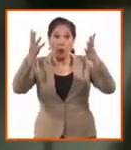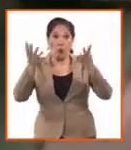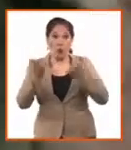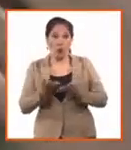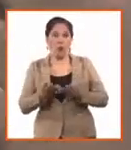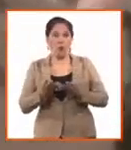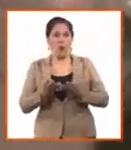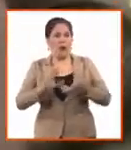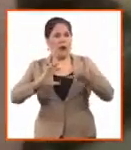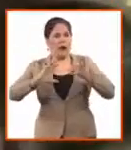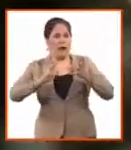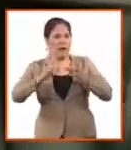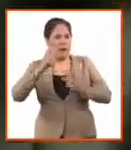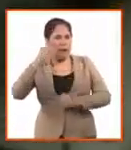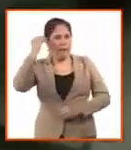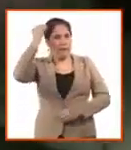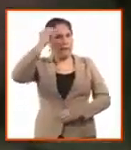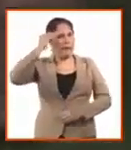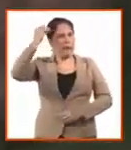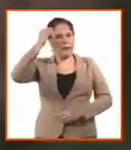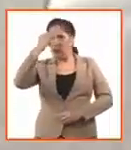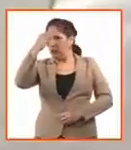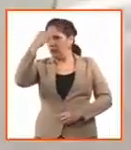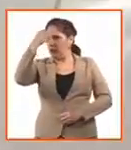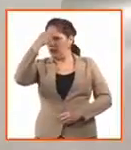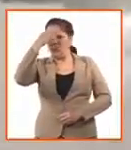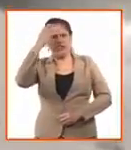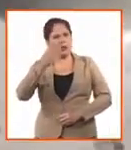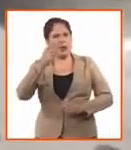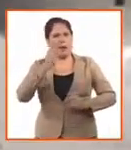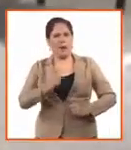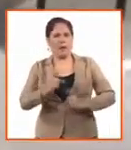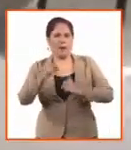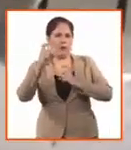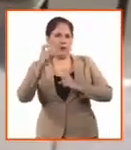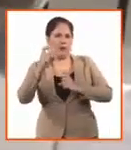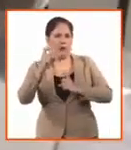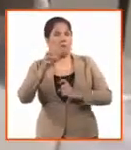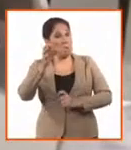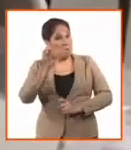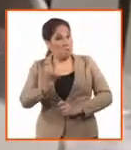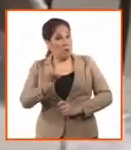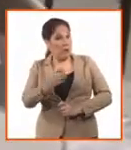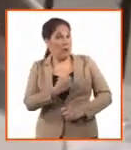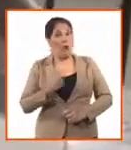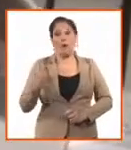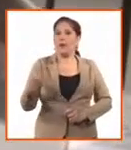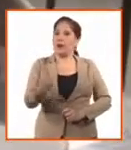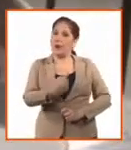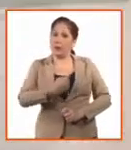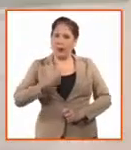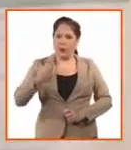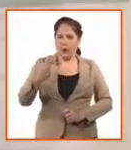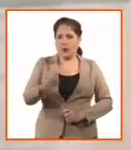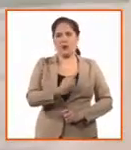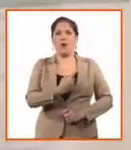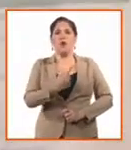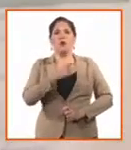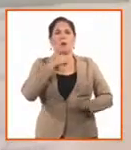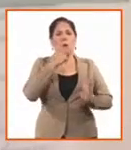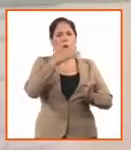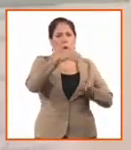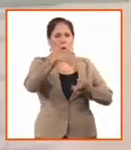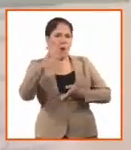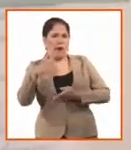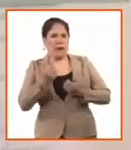causa del Che está triunfando. Entonces fue por eso que cuando nosotros en el velorio, en la muerte, y